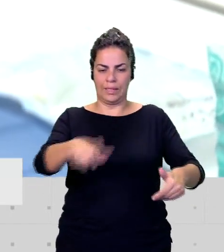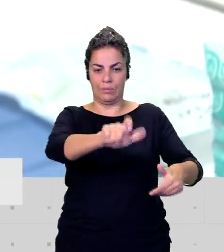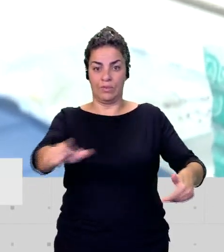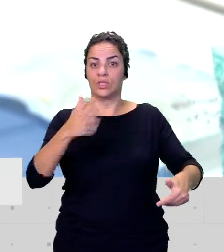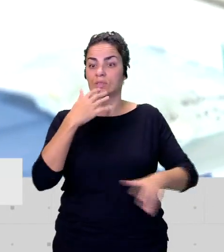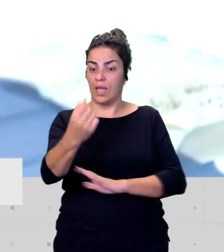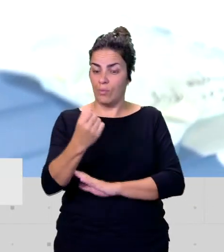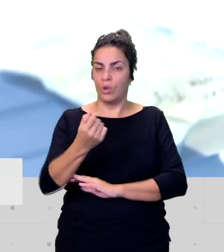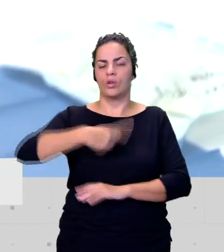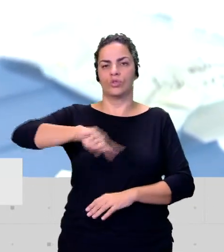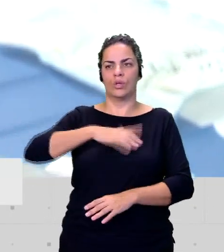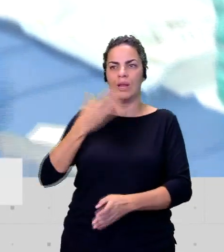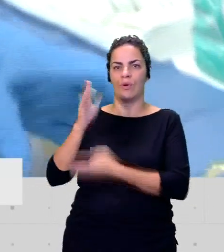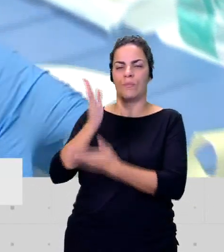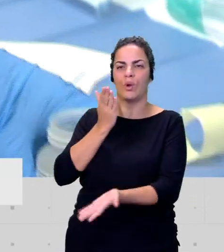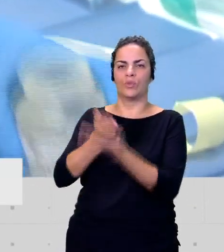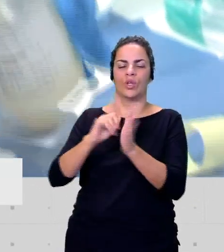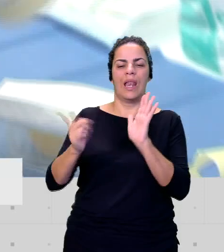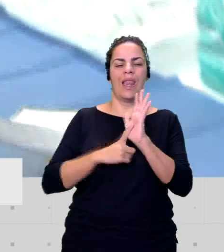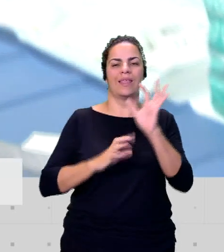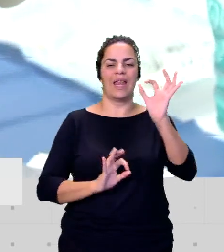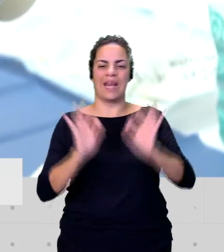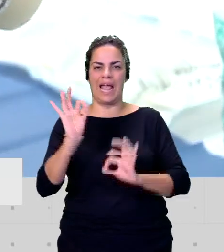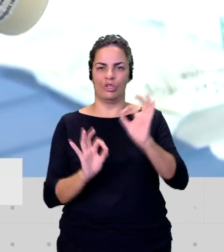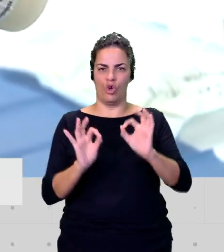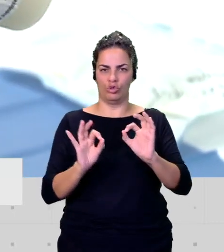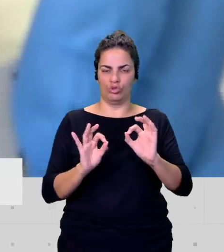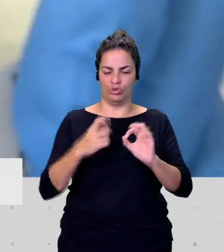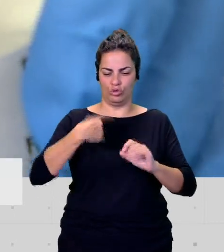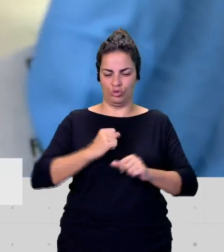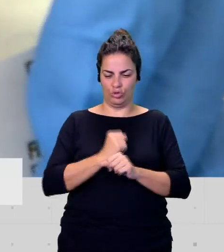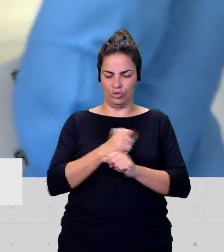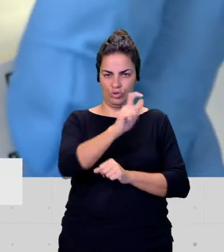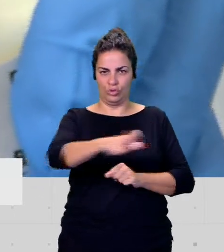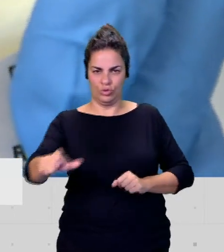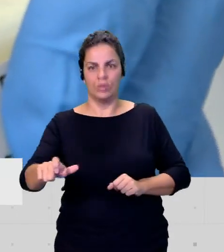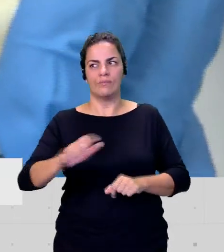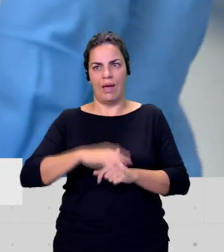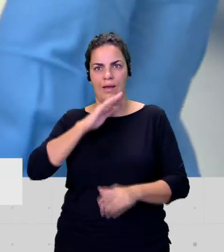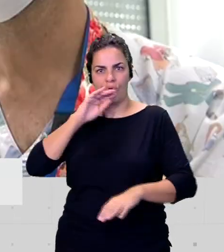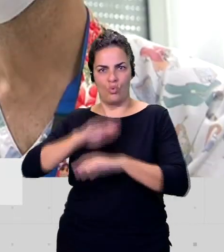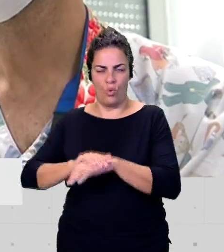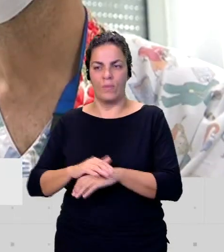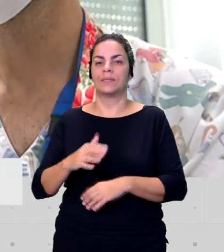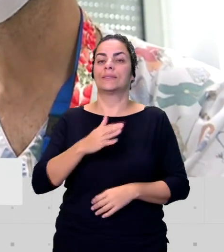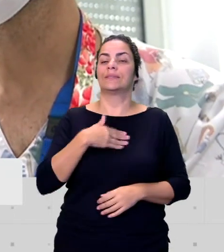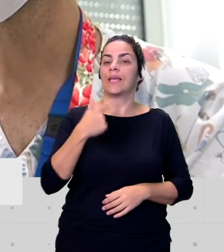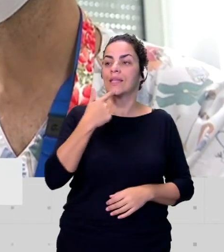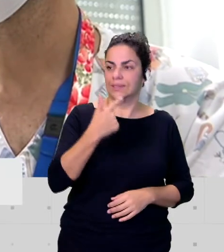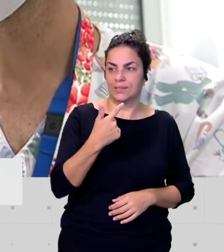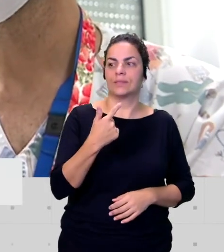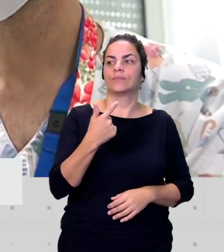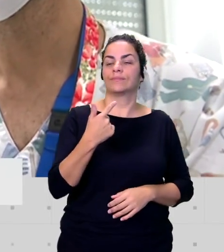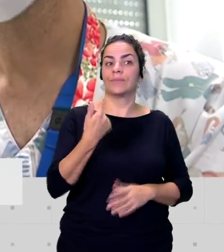una proposición de ley de ratios que llamamos para que se tengan en cuenta esos ratios. ¿Qué quiere decir eso? Que por ley